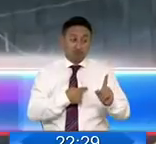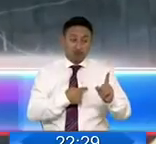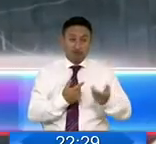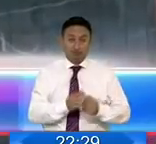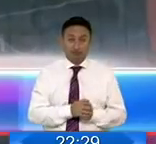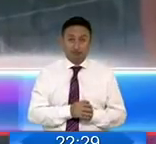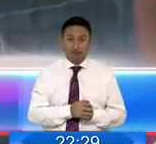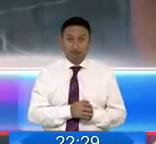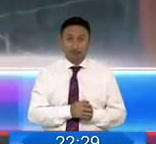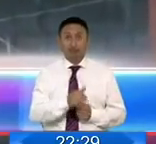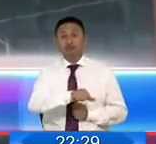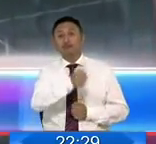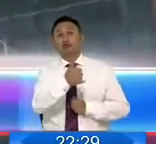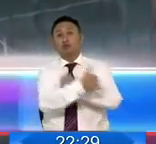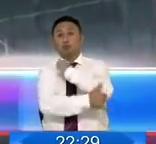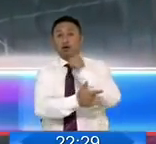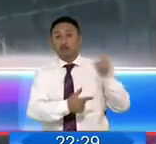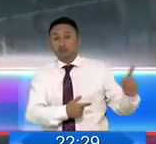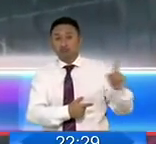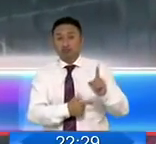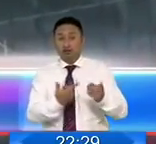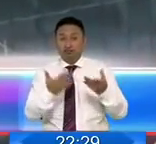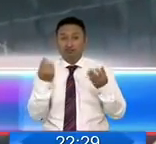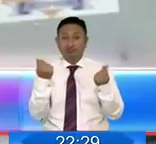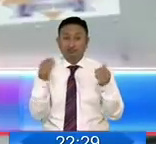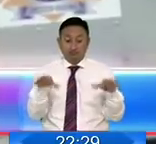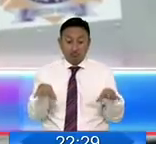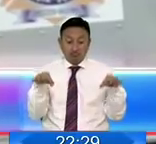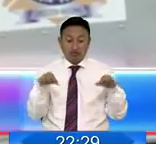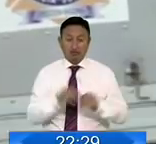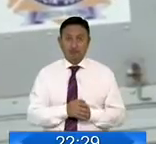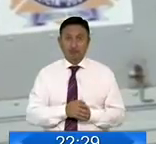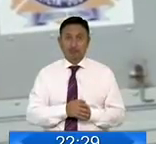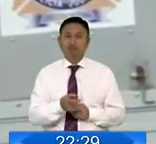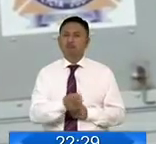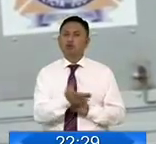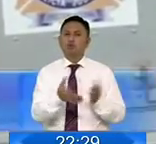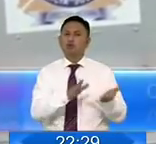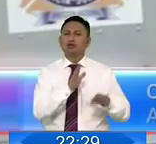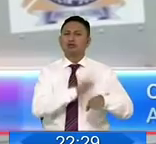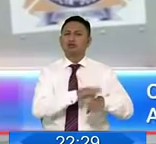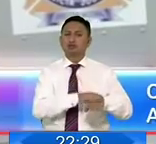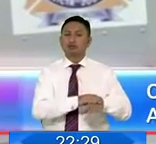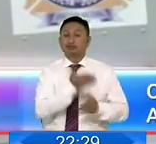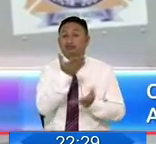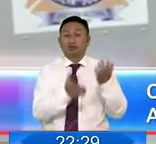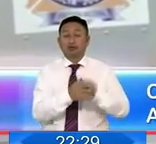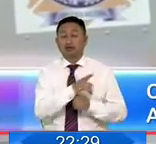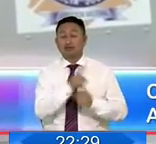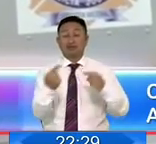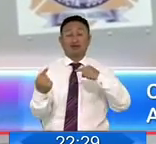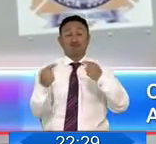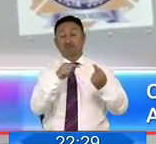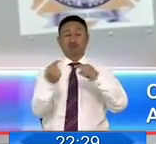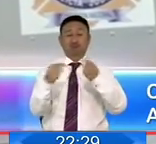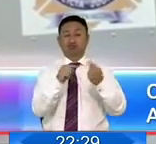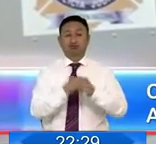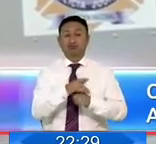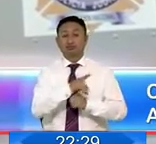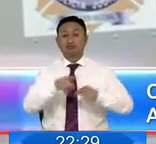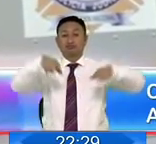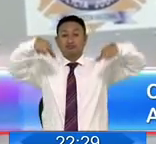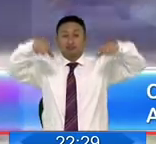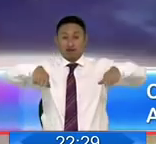como vienen de otro país, vienen sin dinero, sin nada. La muerte habría sido producto posiblemente de una discusión que se dio en la cancha de juego